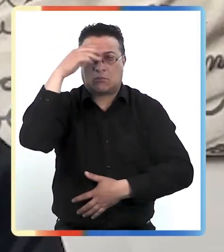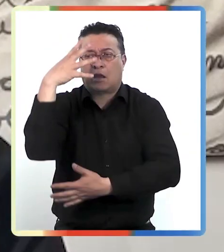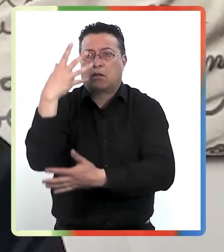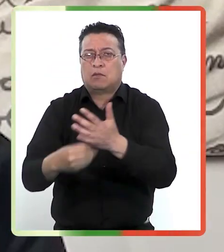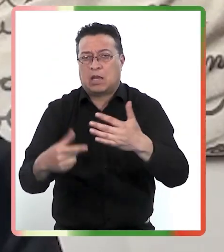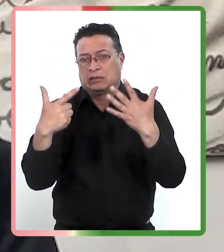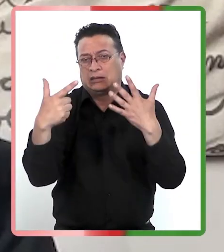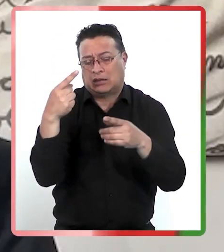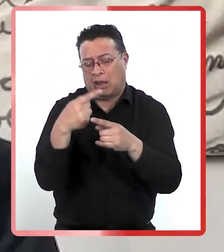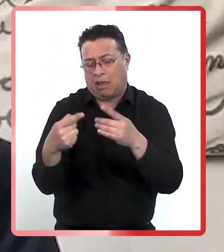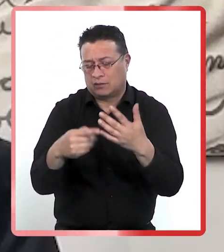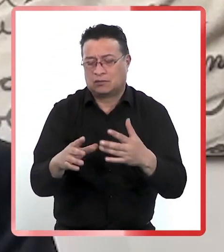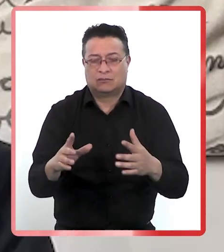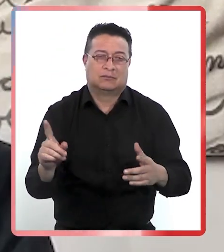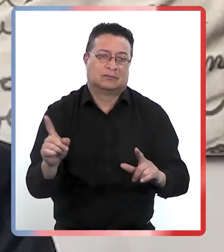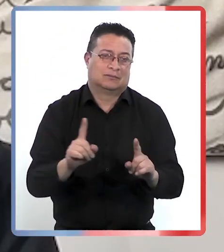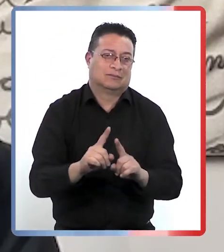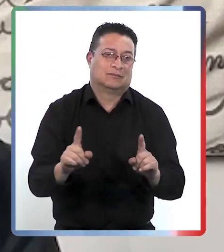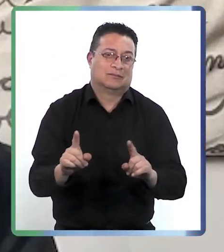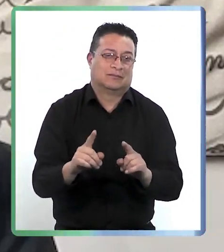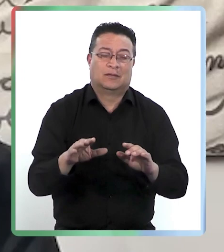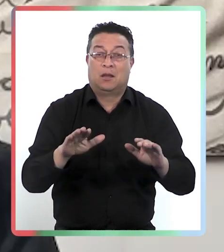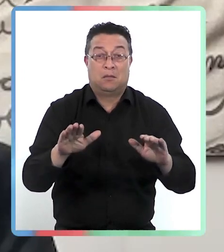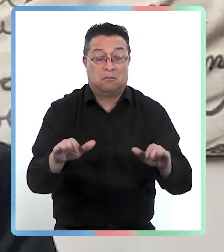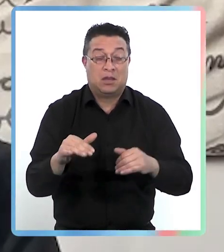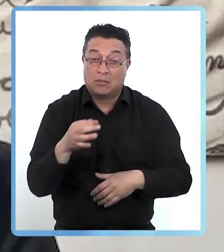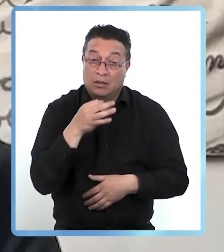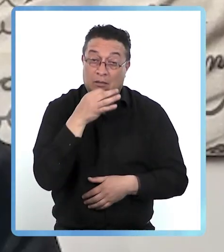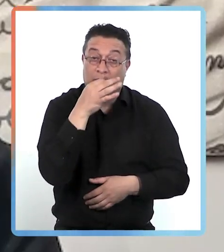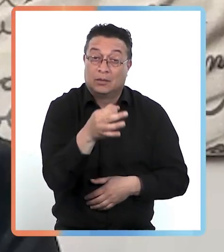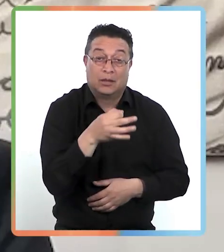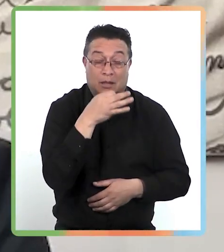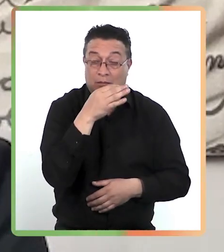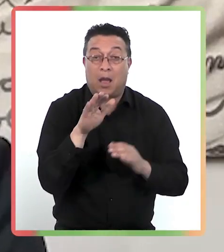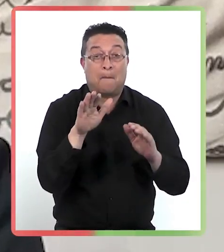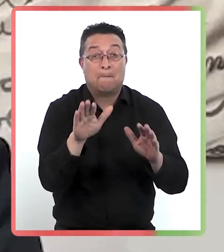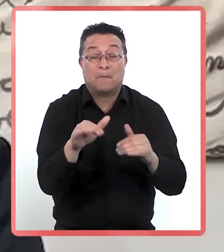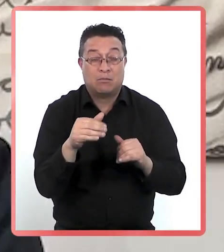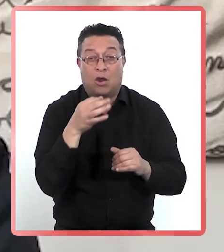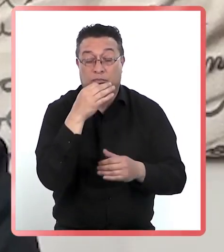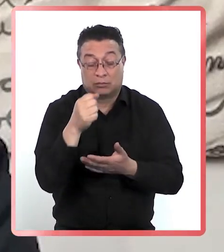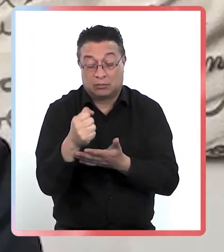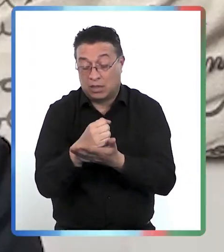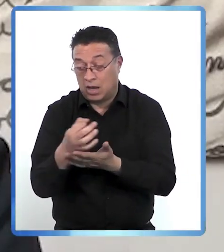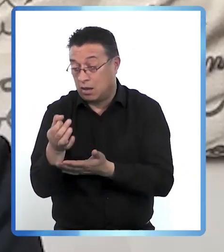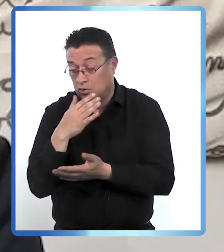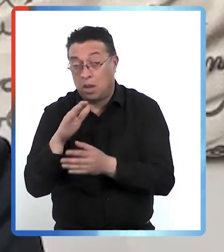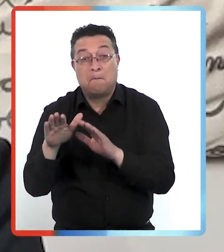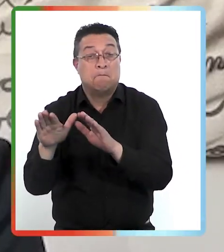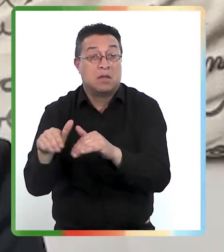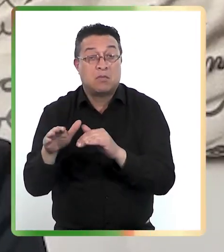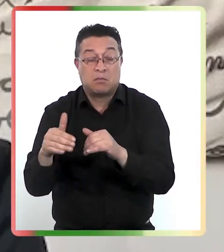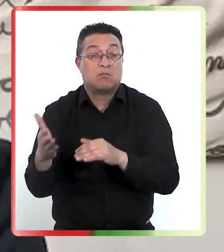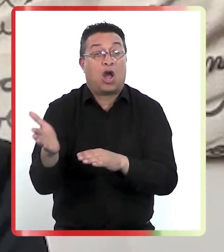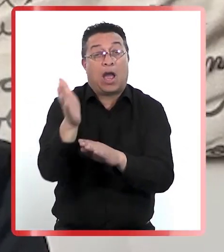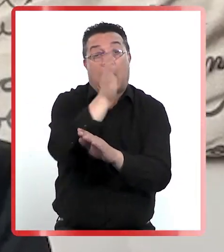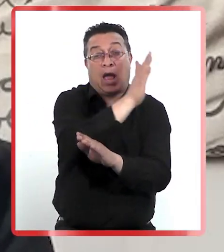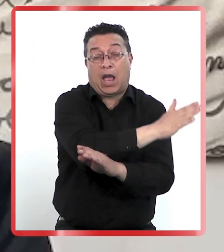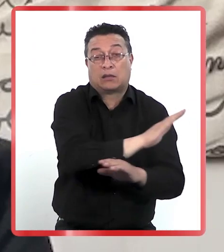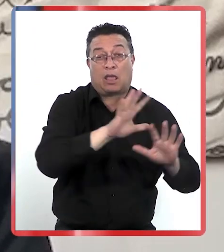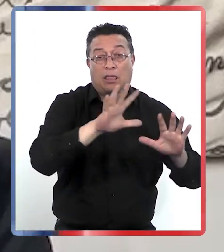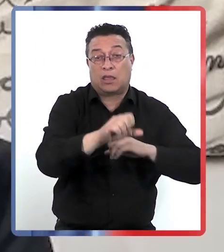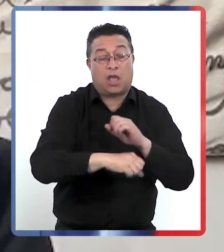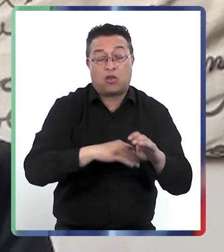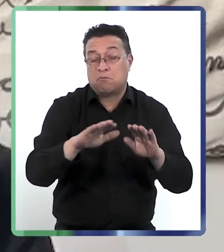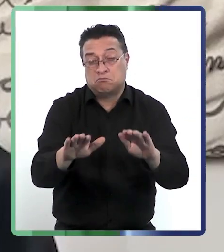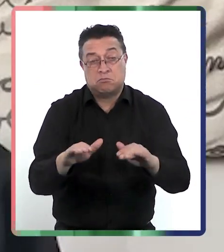se curó, está ya todo solucionado. Y yo sigo haciendo o sigo teniendo los mismos recursos farmacológicos y no farmacológicos que tenía hace